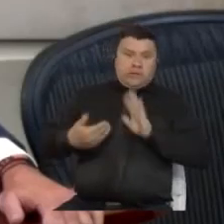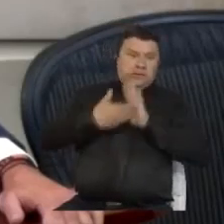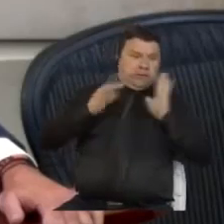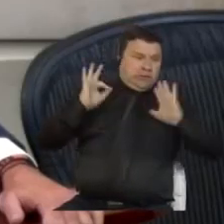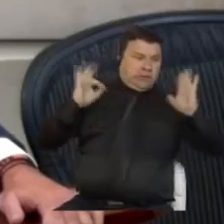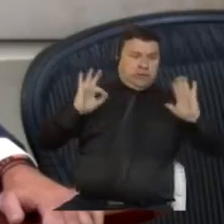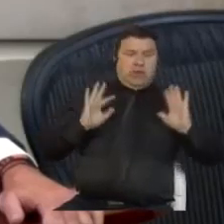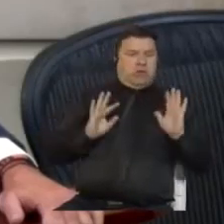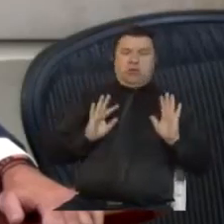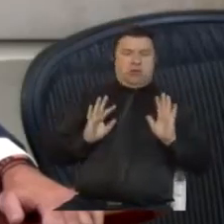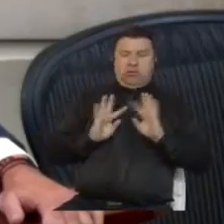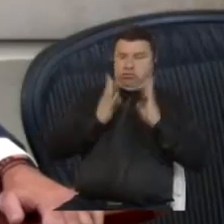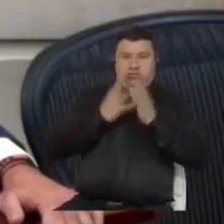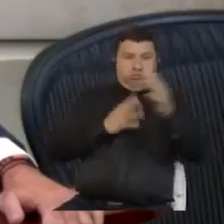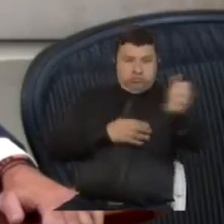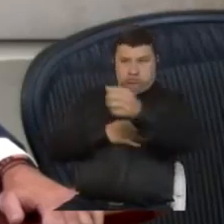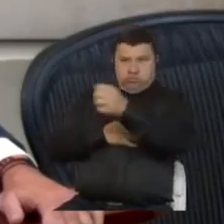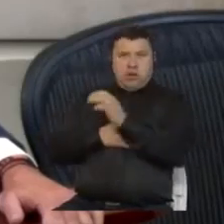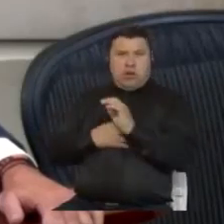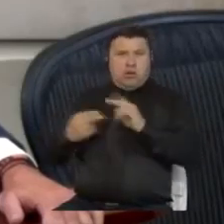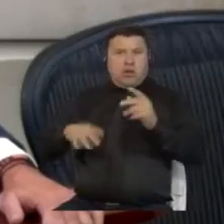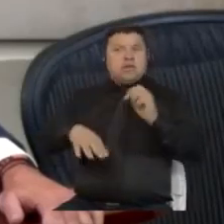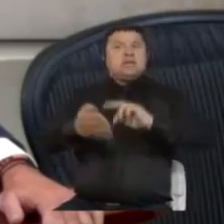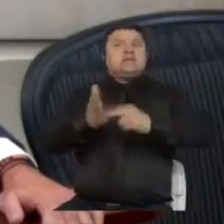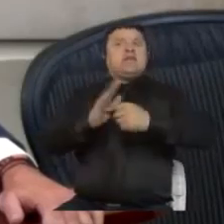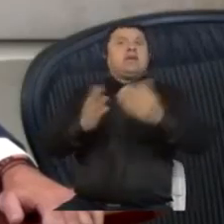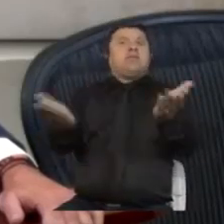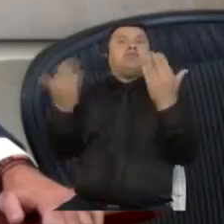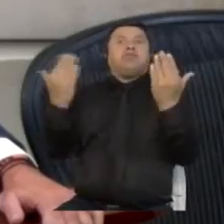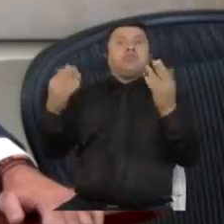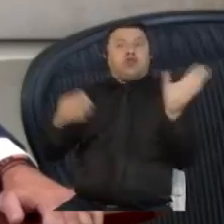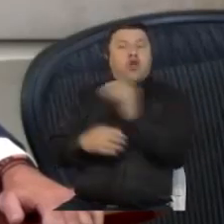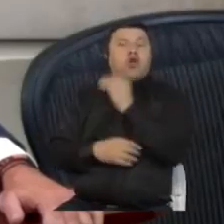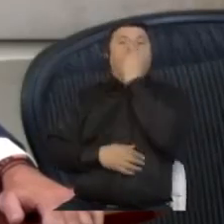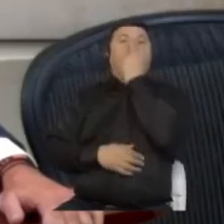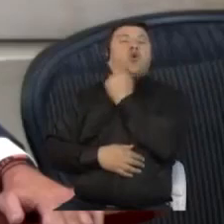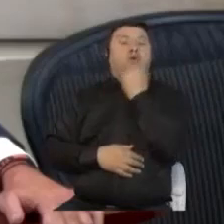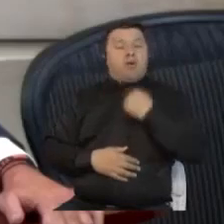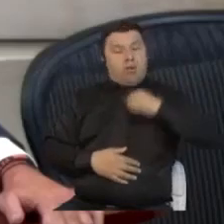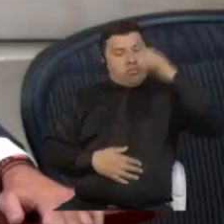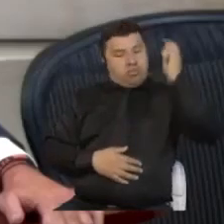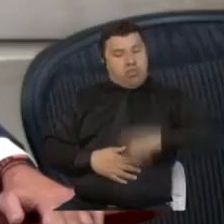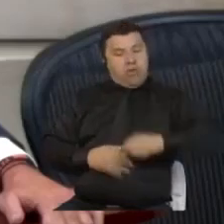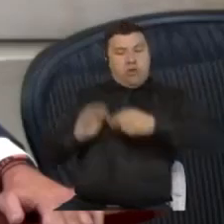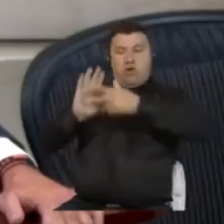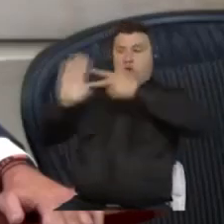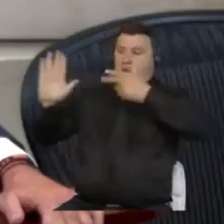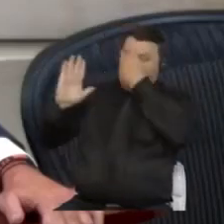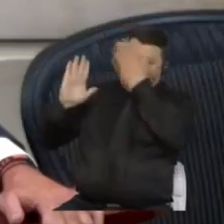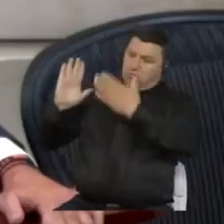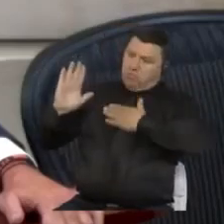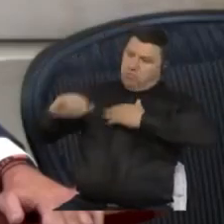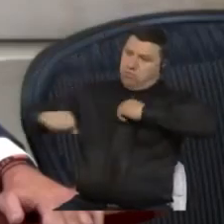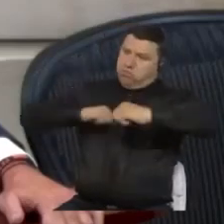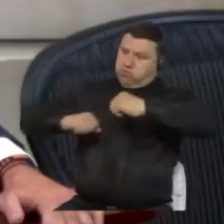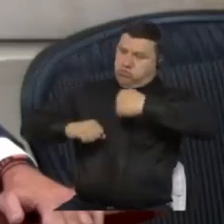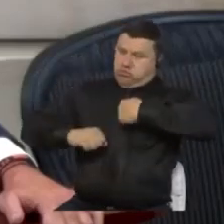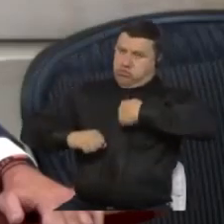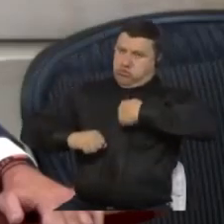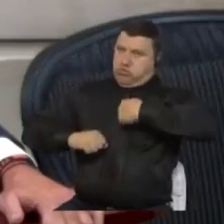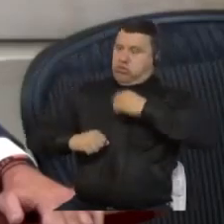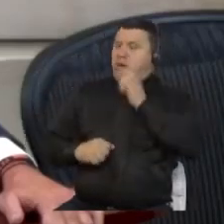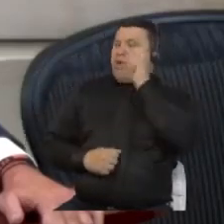y por el contrario todos estamos llamados a cumplir con nuestro deber constitucional qué es